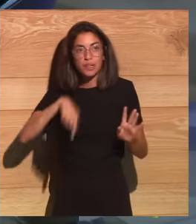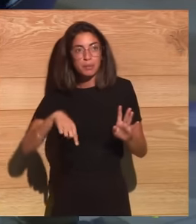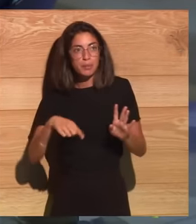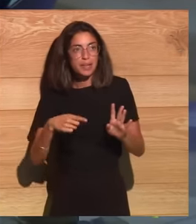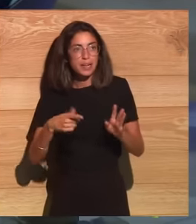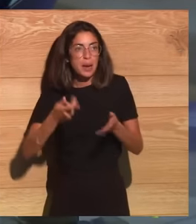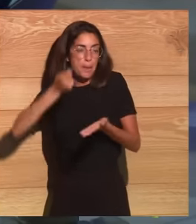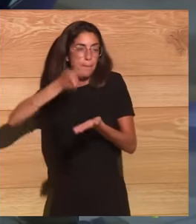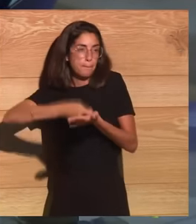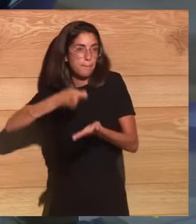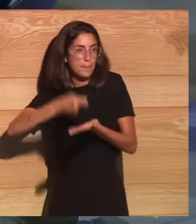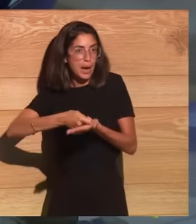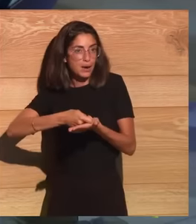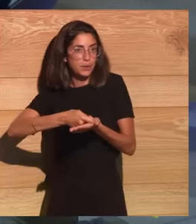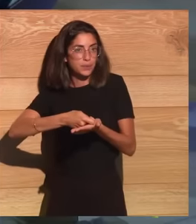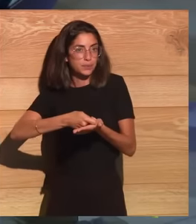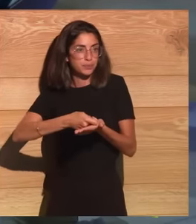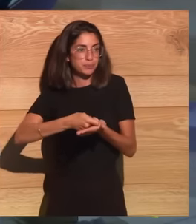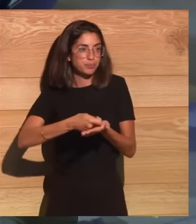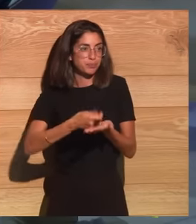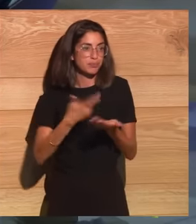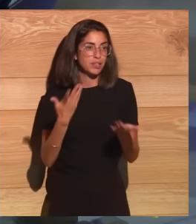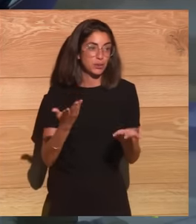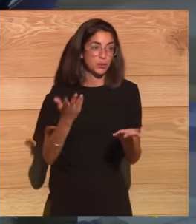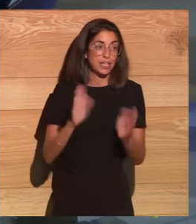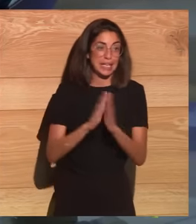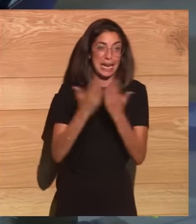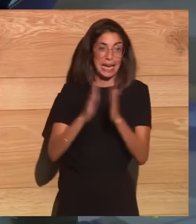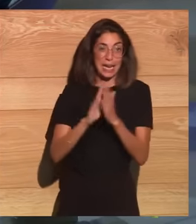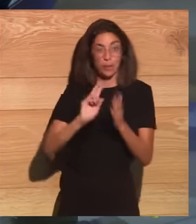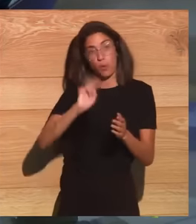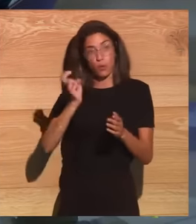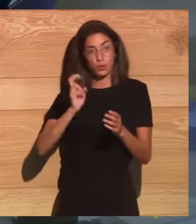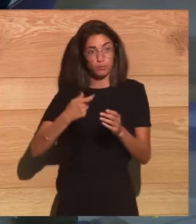los royalties. Con lo cual... Le está pagando a otro, ¿no?